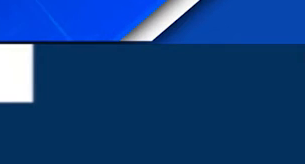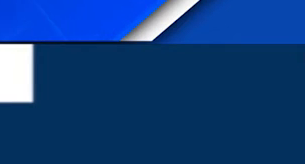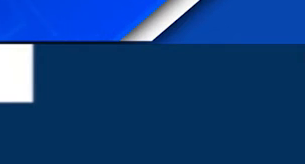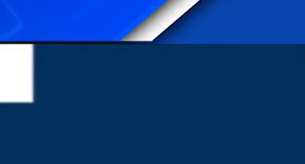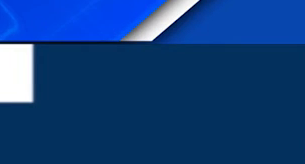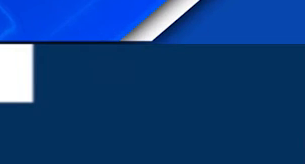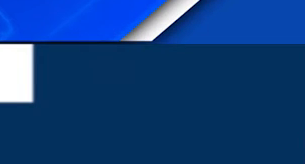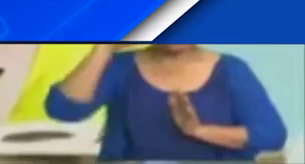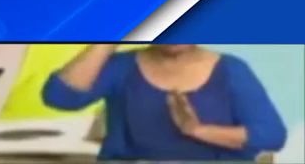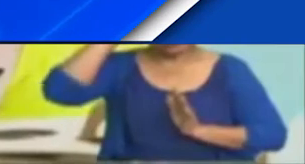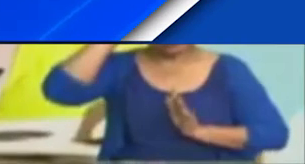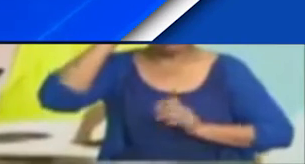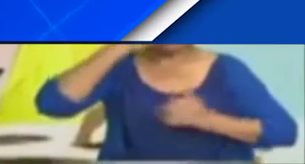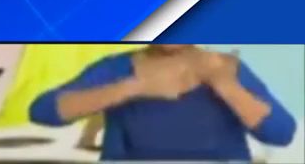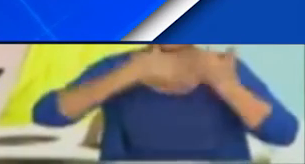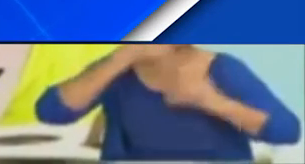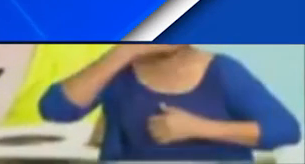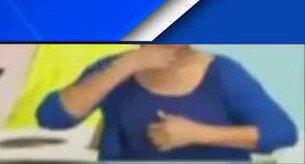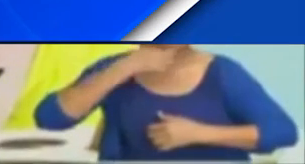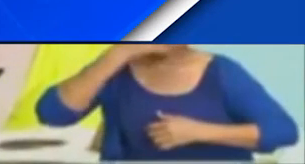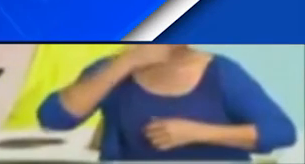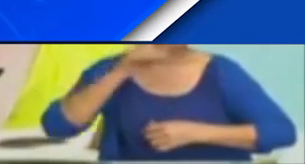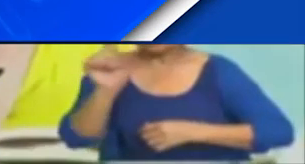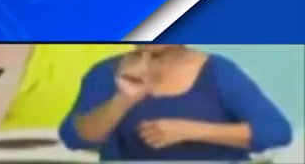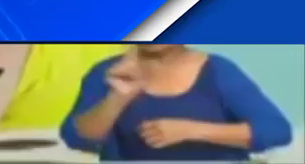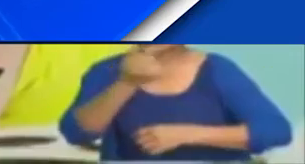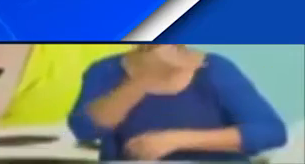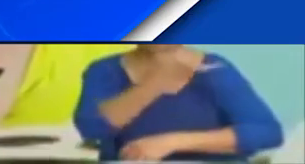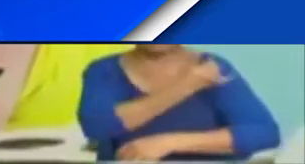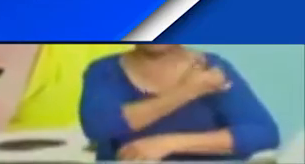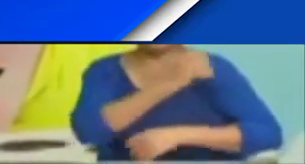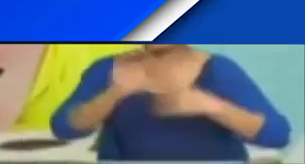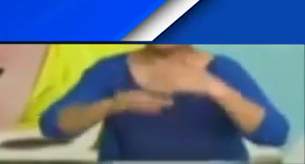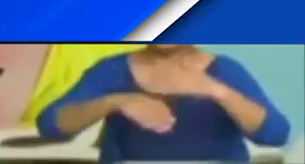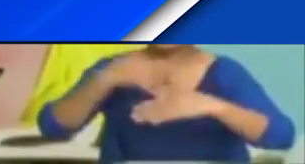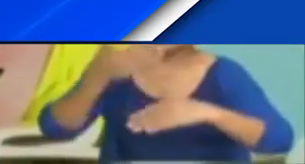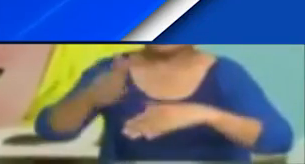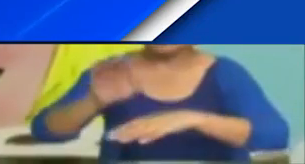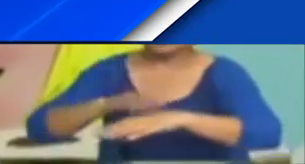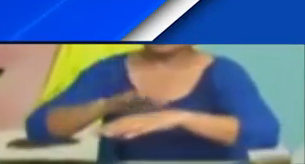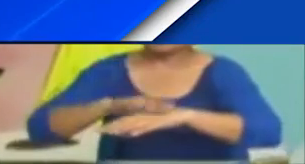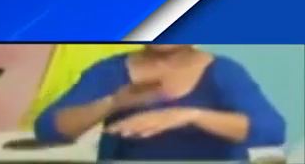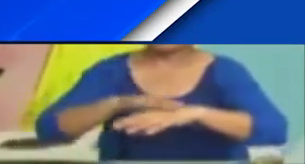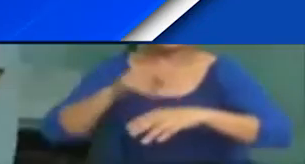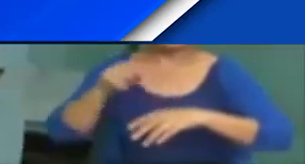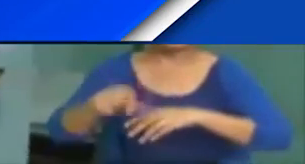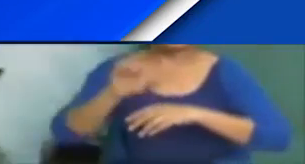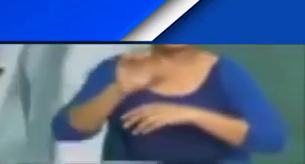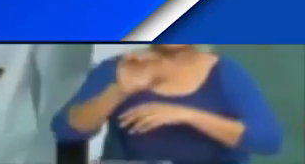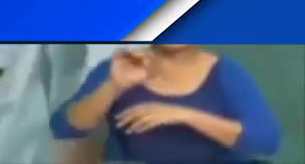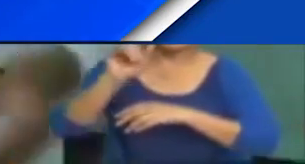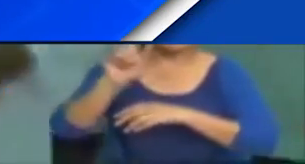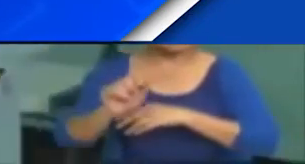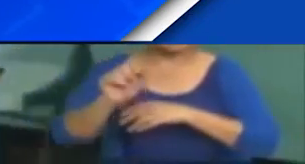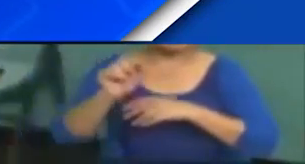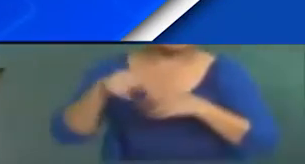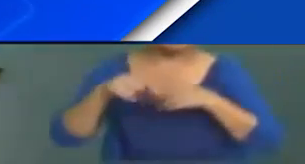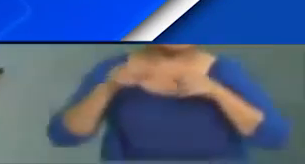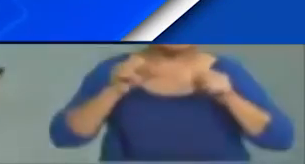Estamos vacunados y hay que seguir tomando todas las medidas para continuar